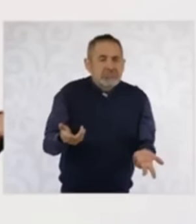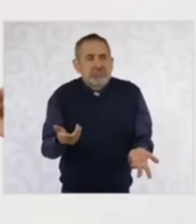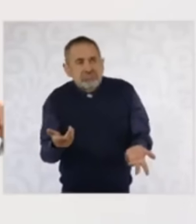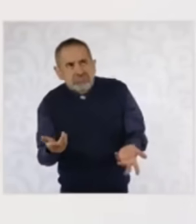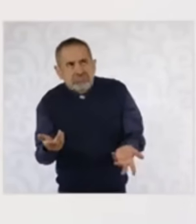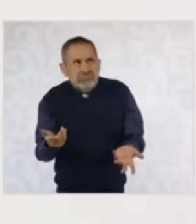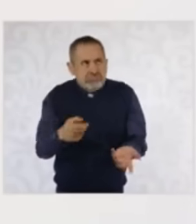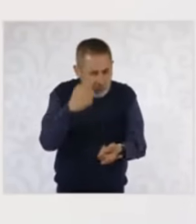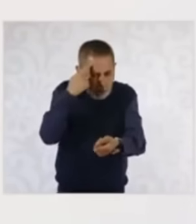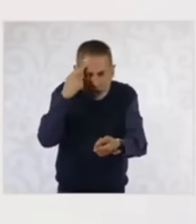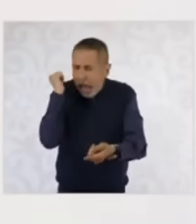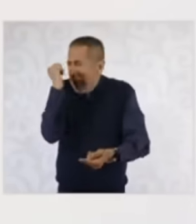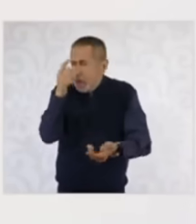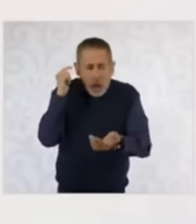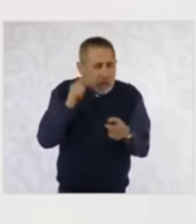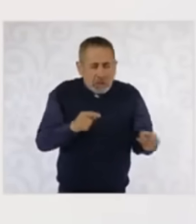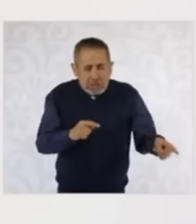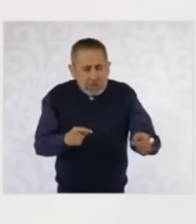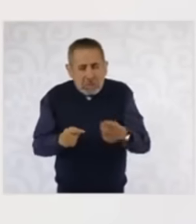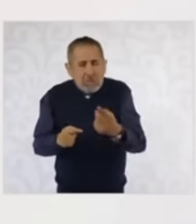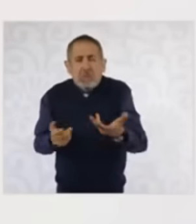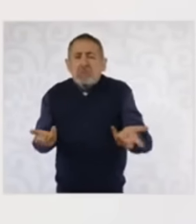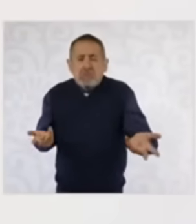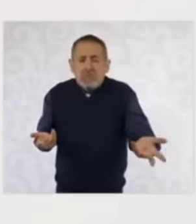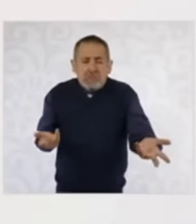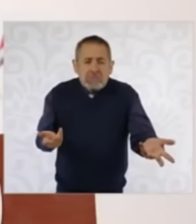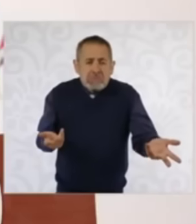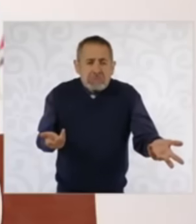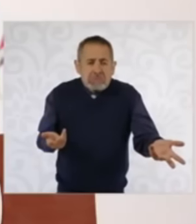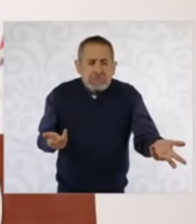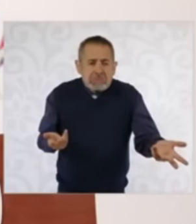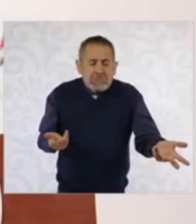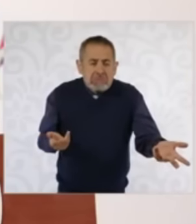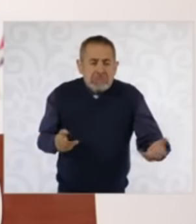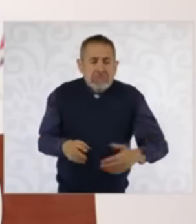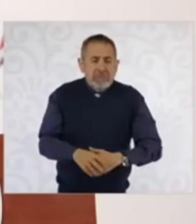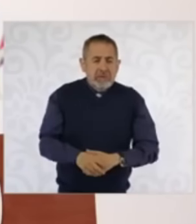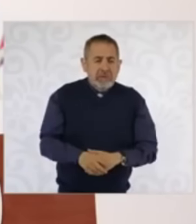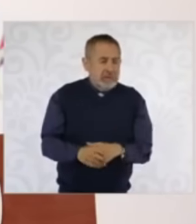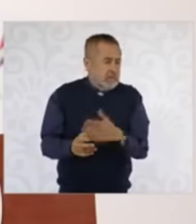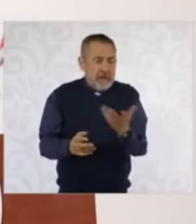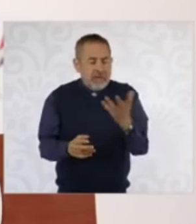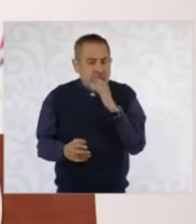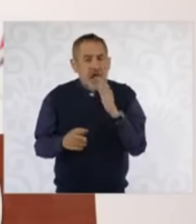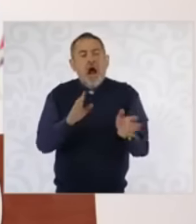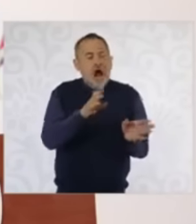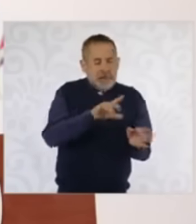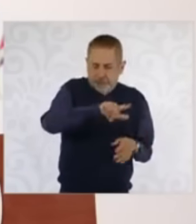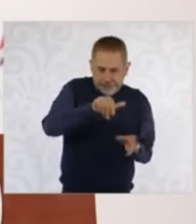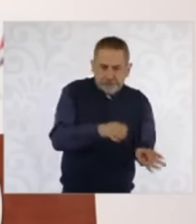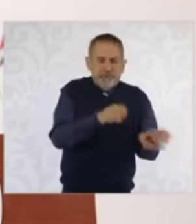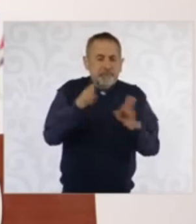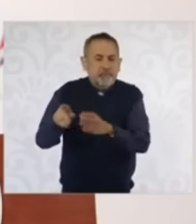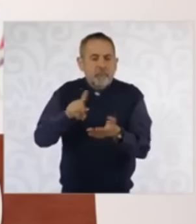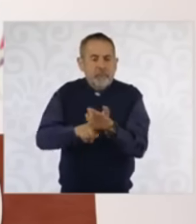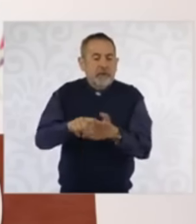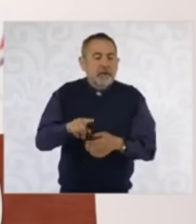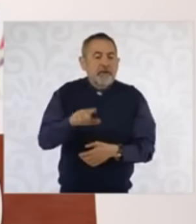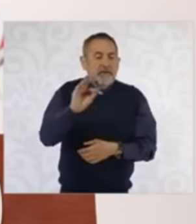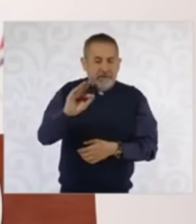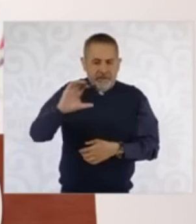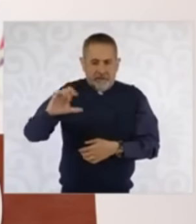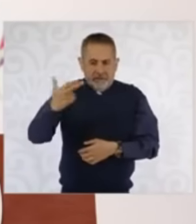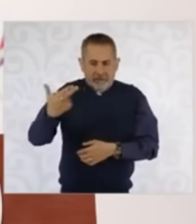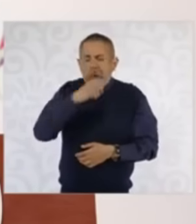de bienestar. Así que si tú, tu papá, tu mamá, tu abuelito, tu tía o tu vecino están esperando este aumento, no